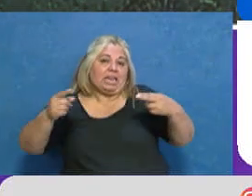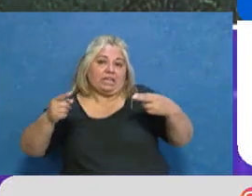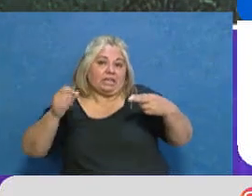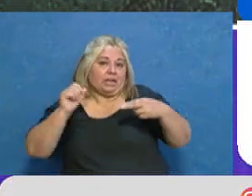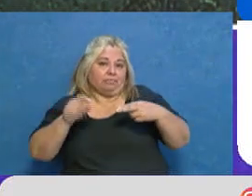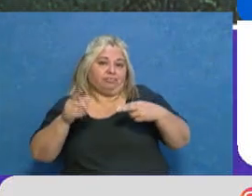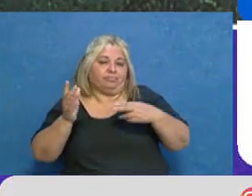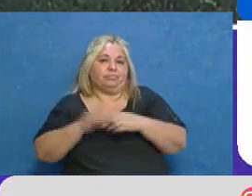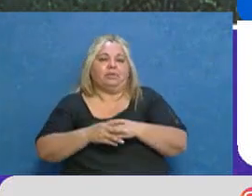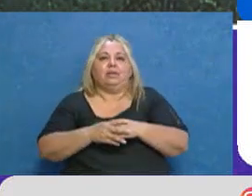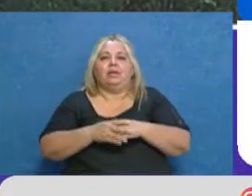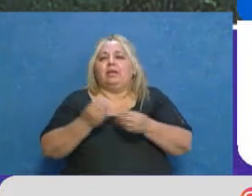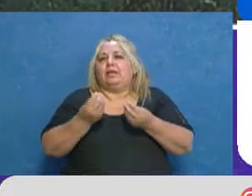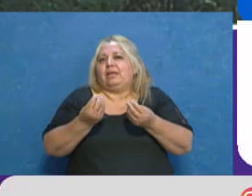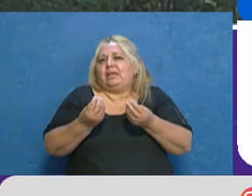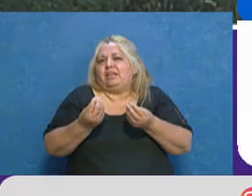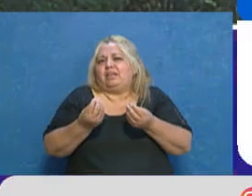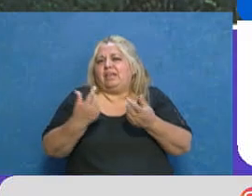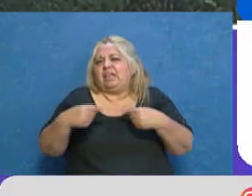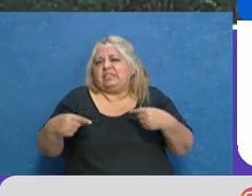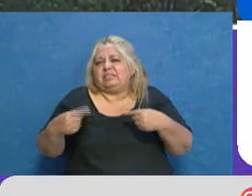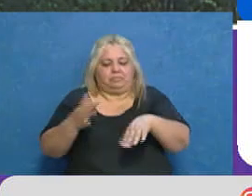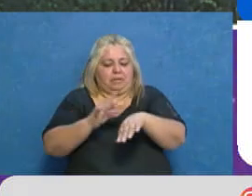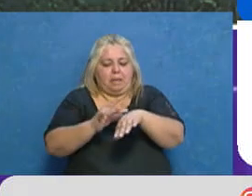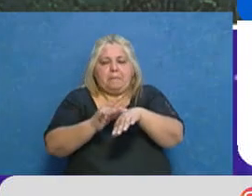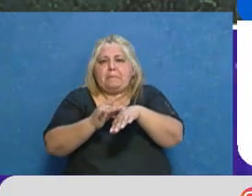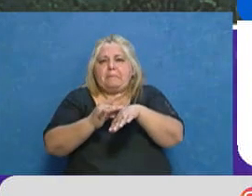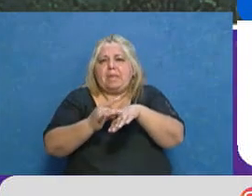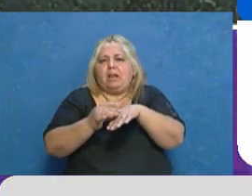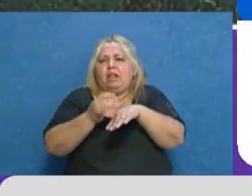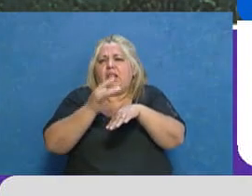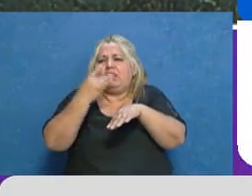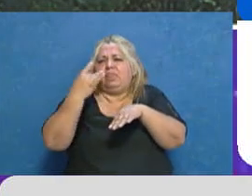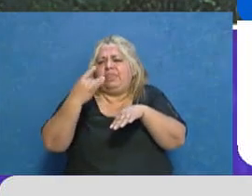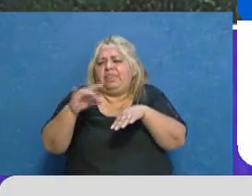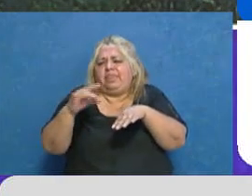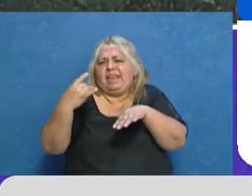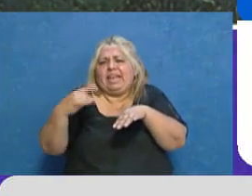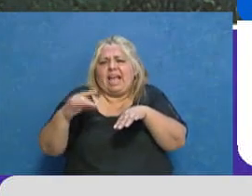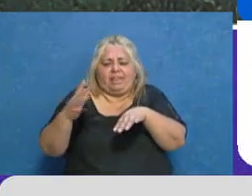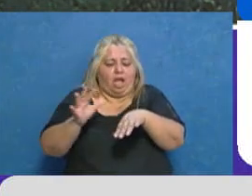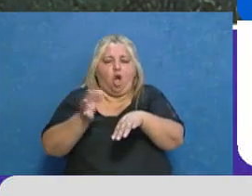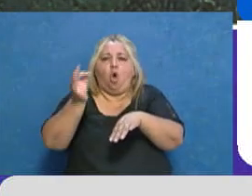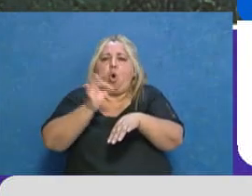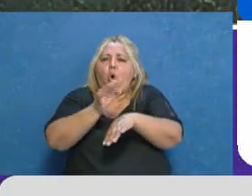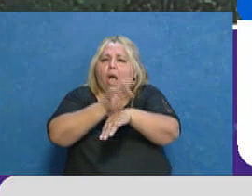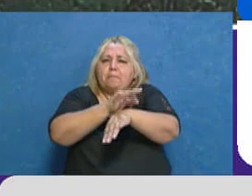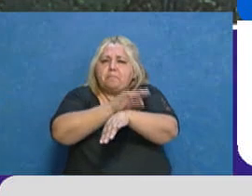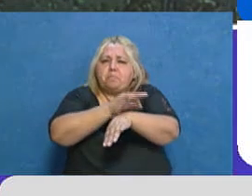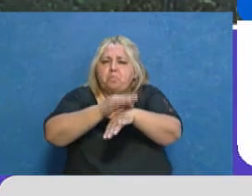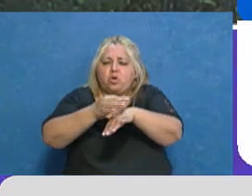la piel muy frágil o bien ampollas recurrentes en la piel. Como te